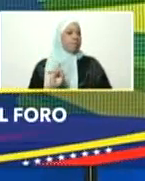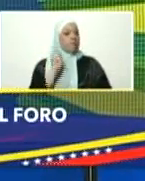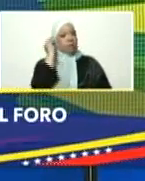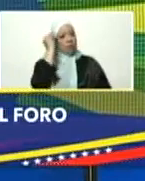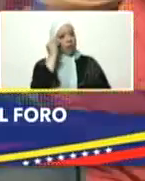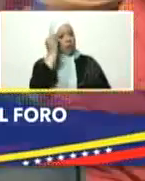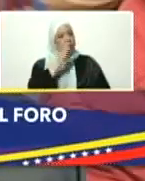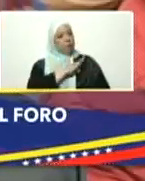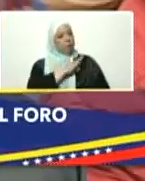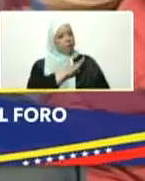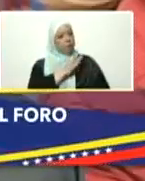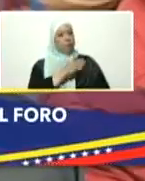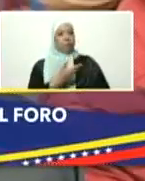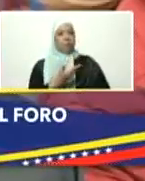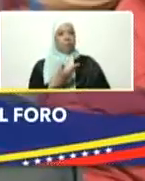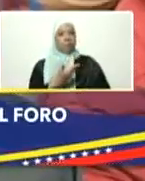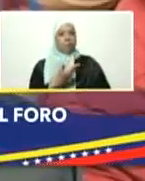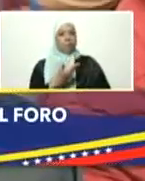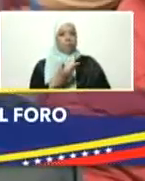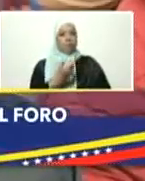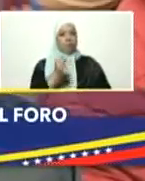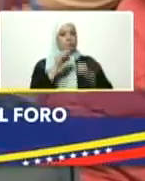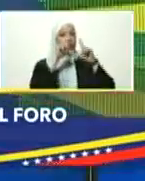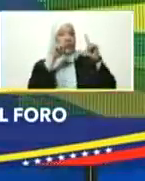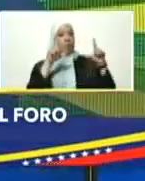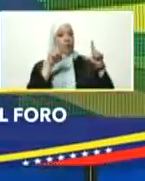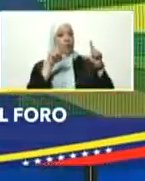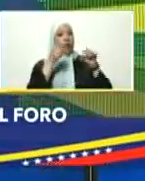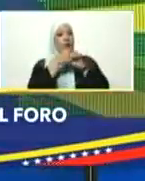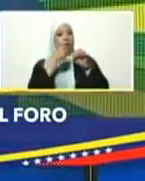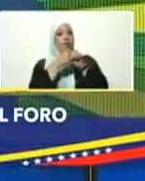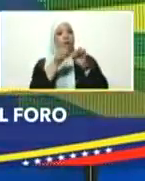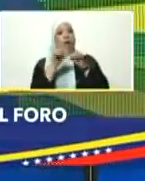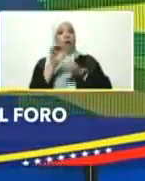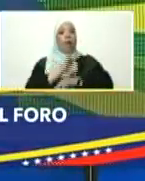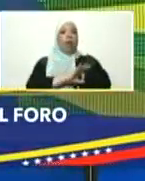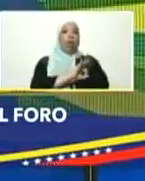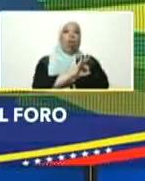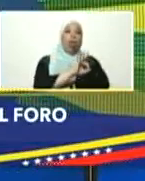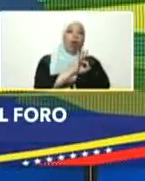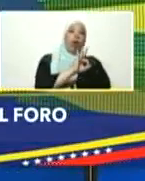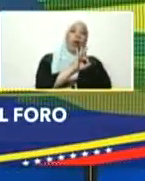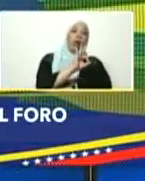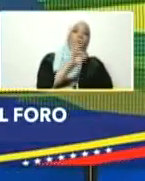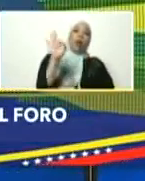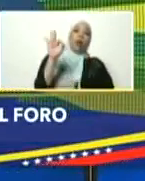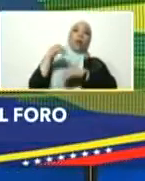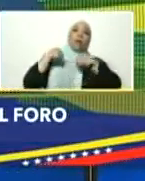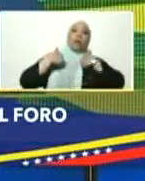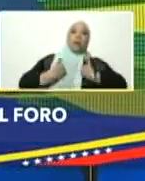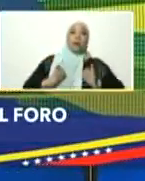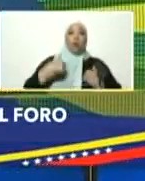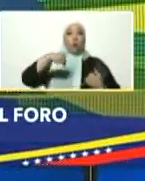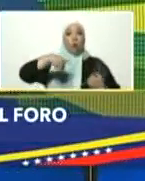Porque pudiera alargarse mucho esta jornada. Ustedes deben descansar un poquito, hoy es viernes.